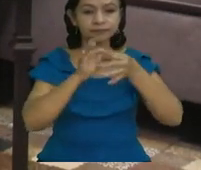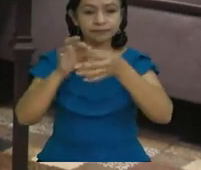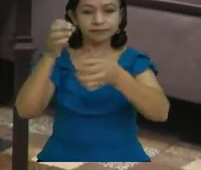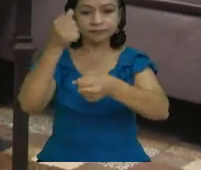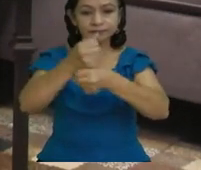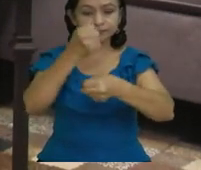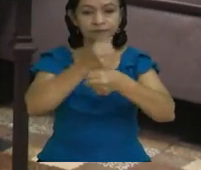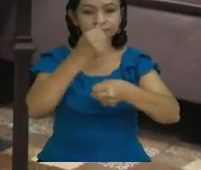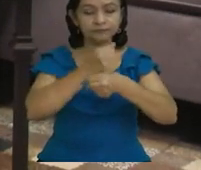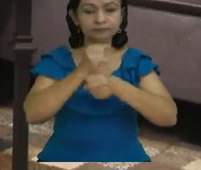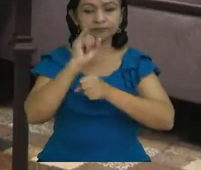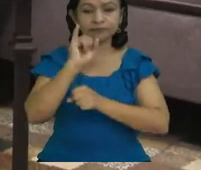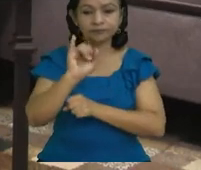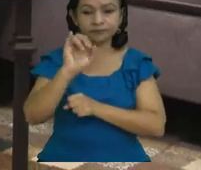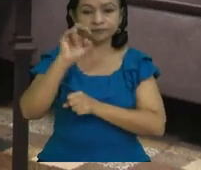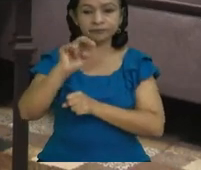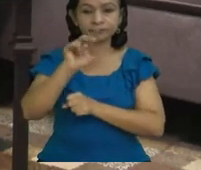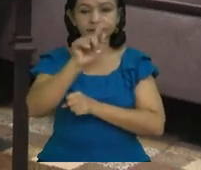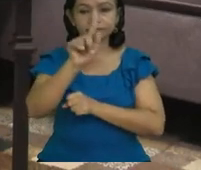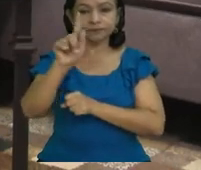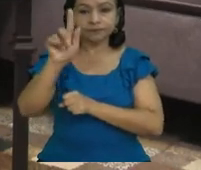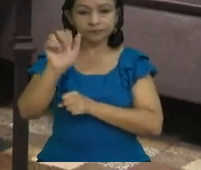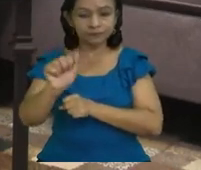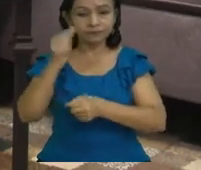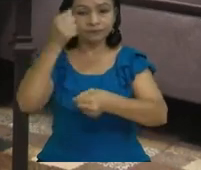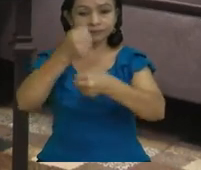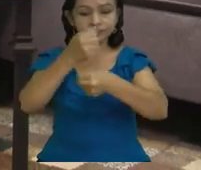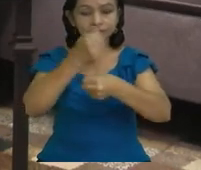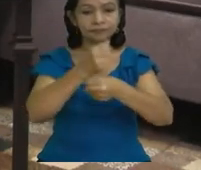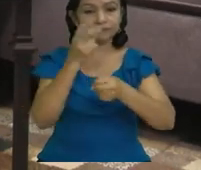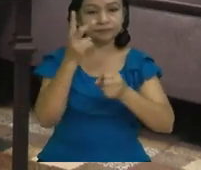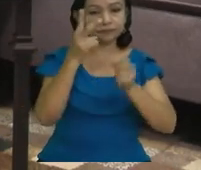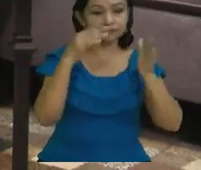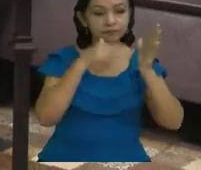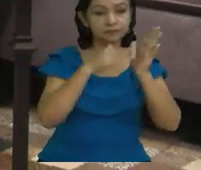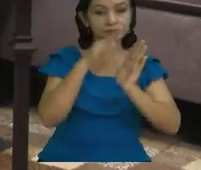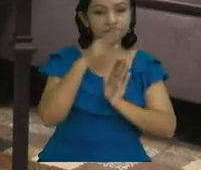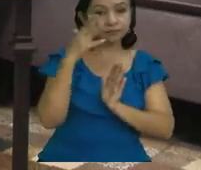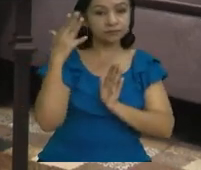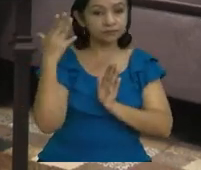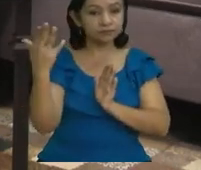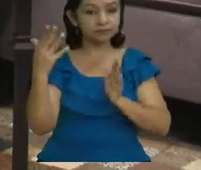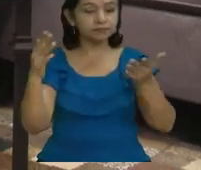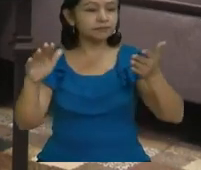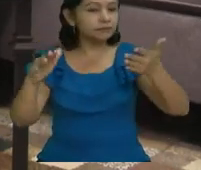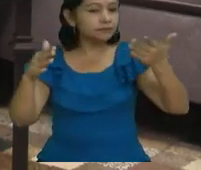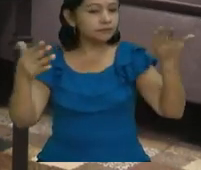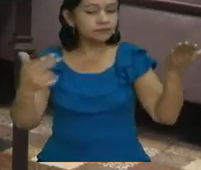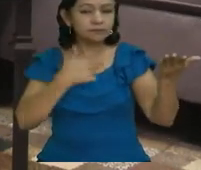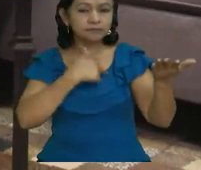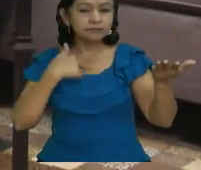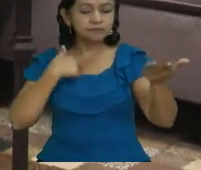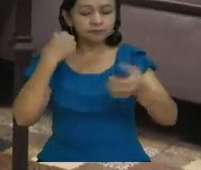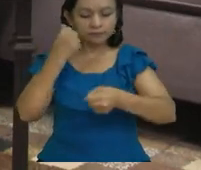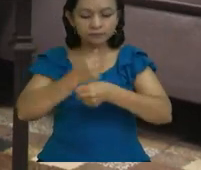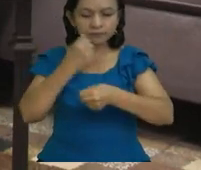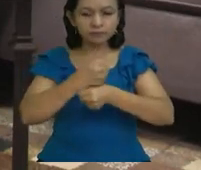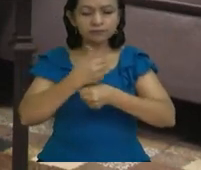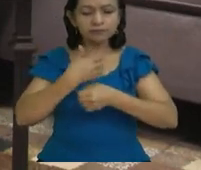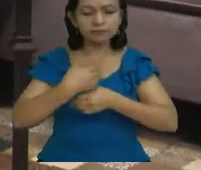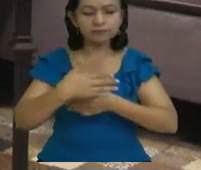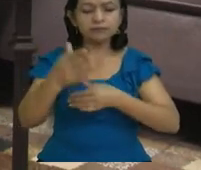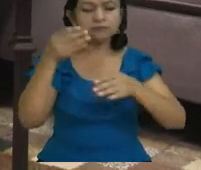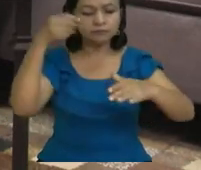trabajo acumulado del INTA y el trabajo que realizaron en el 2019, entender un poquito cómo se establecieron las líneas de trabajo y cuántas metas